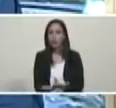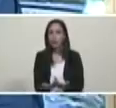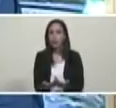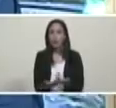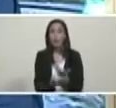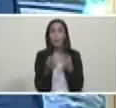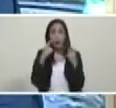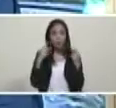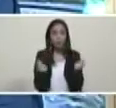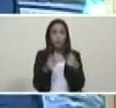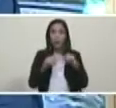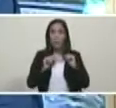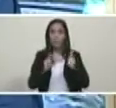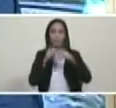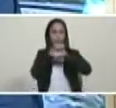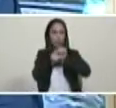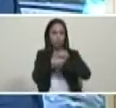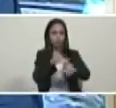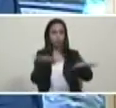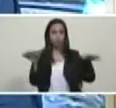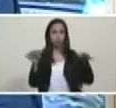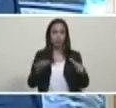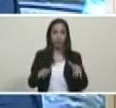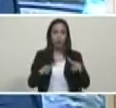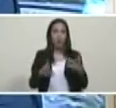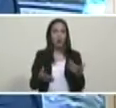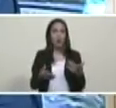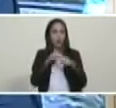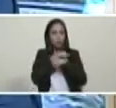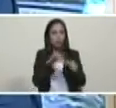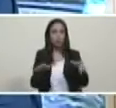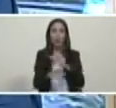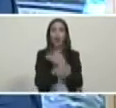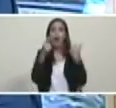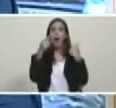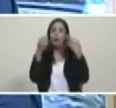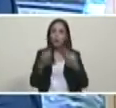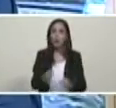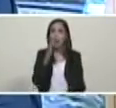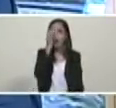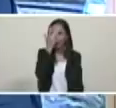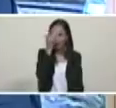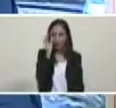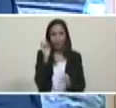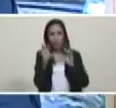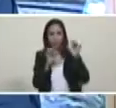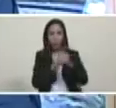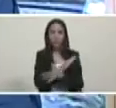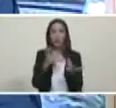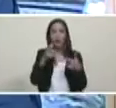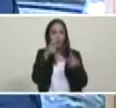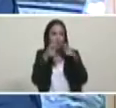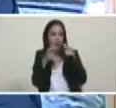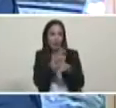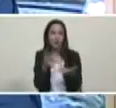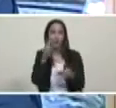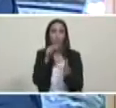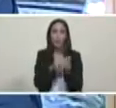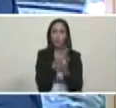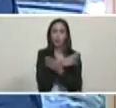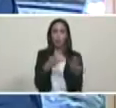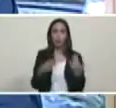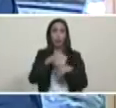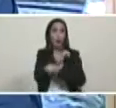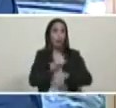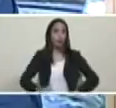activar, iniciar, desplegar el dispositivo Carnavales Seguros 2019. Toda la Fuerza